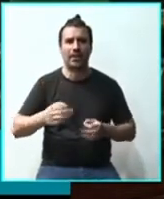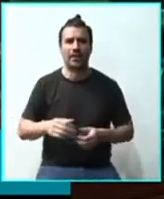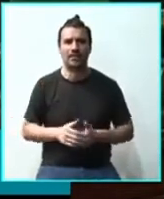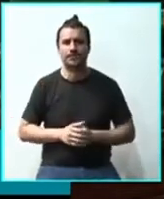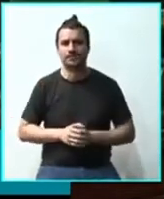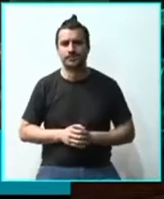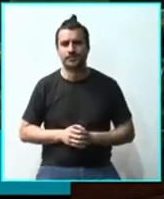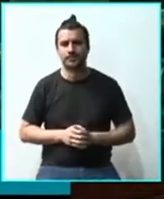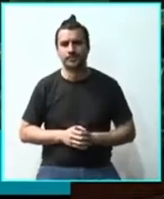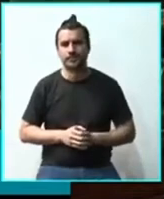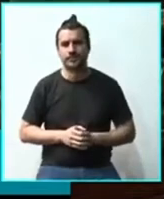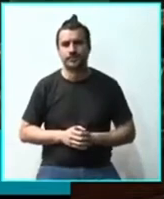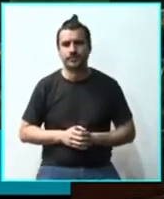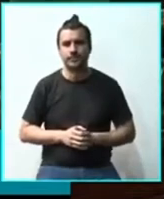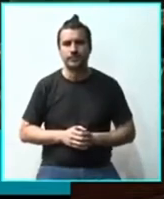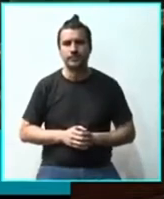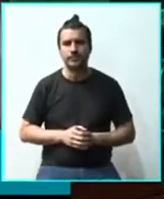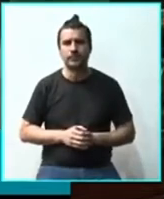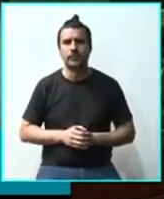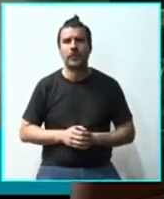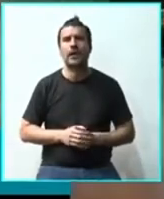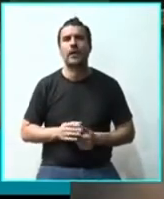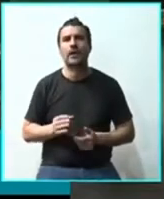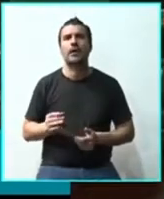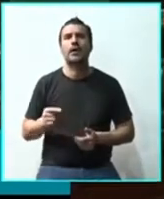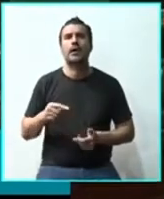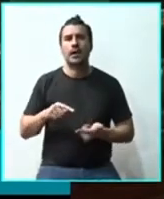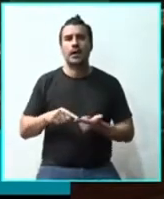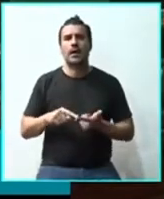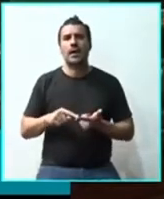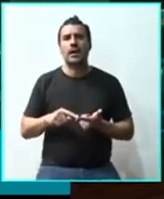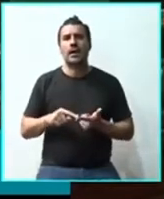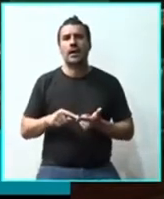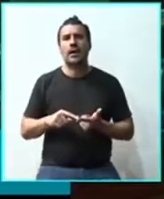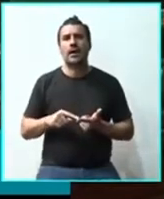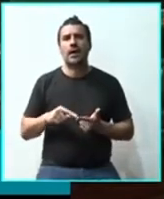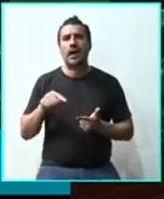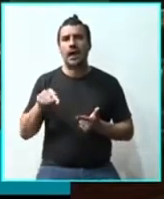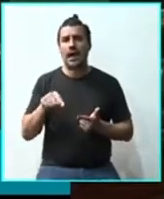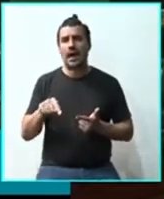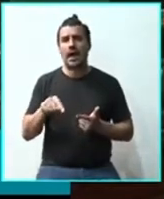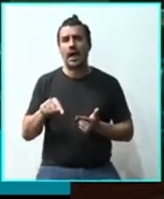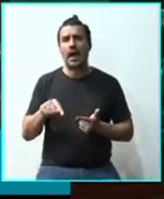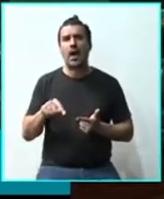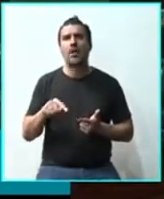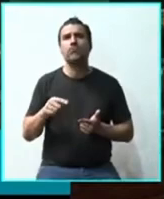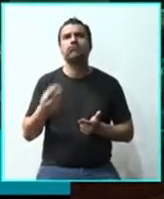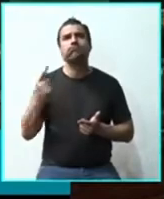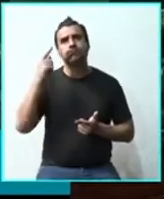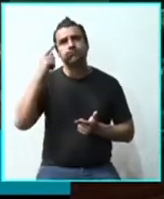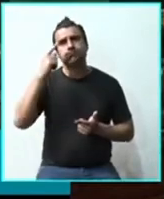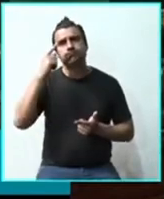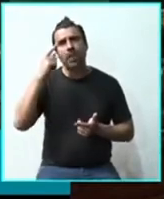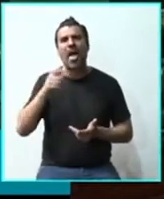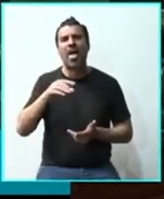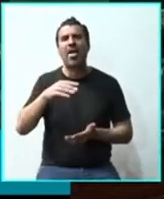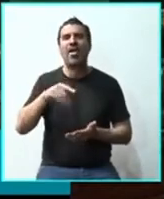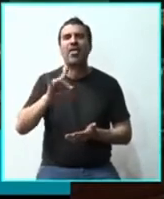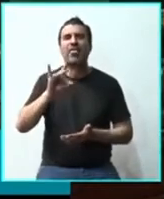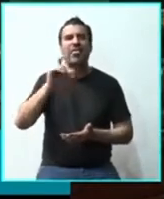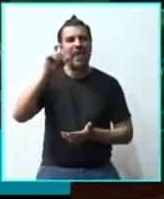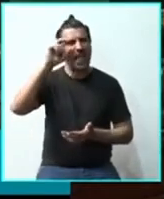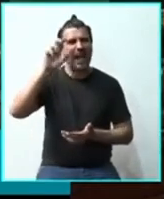encuentra fundamento jurídico en el decreto del Poder Ejecutivo Nacional